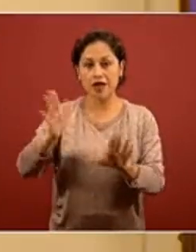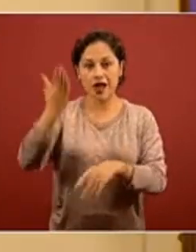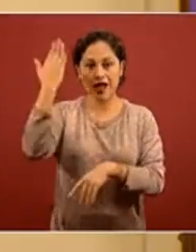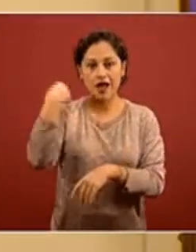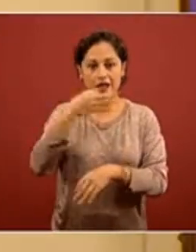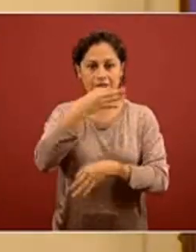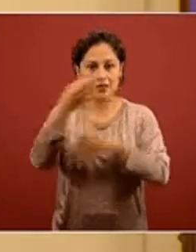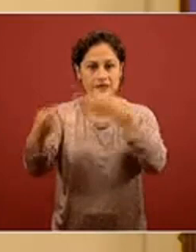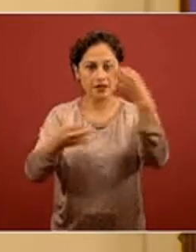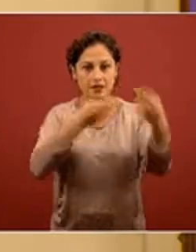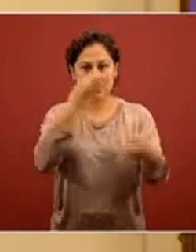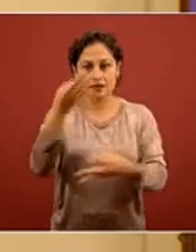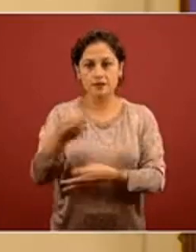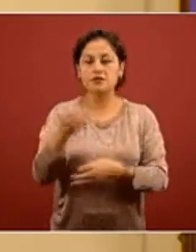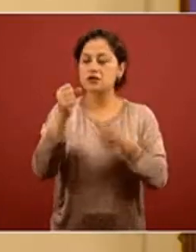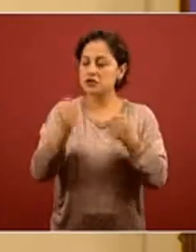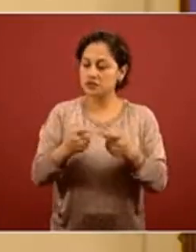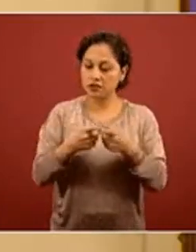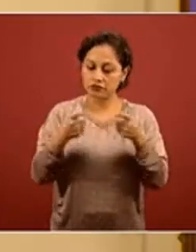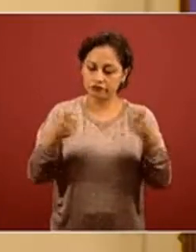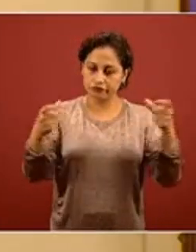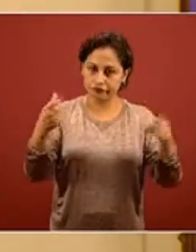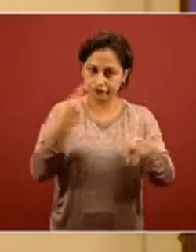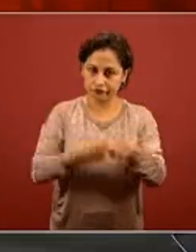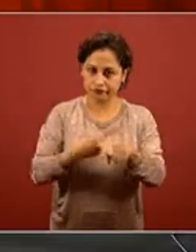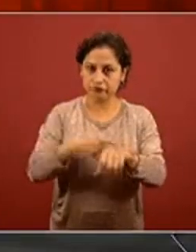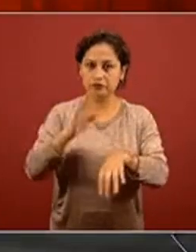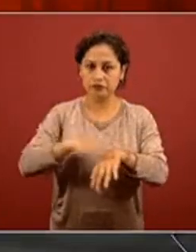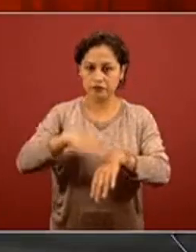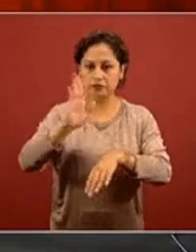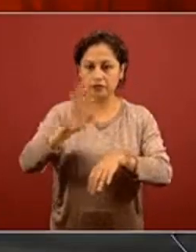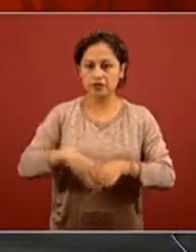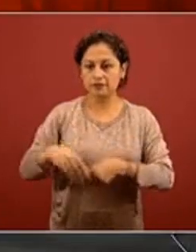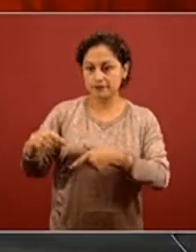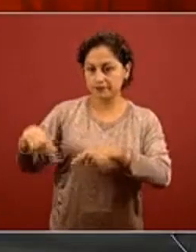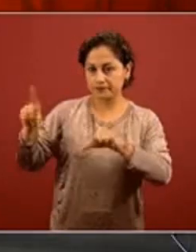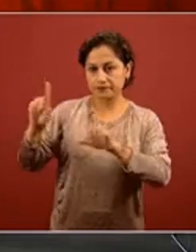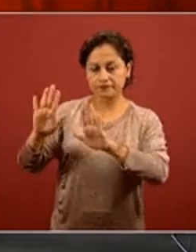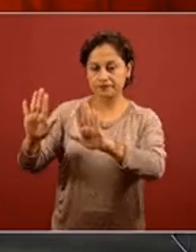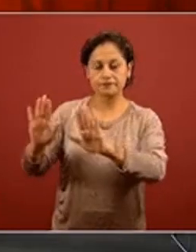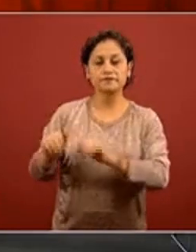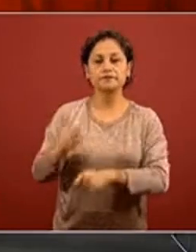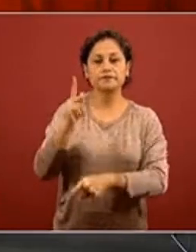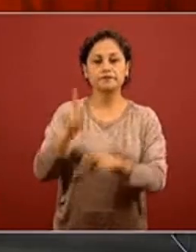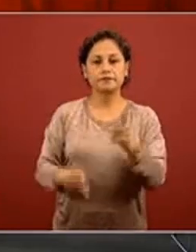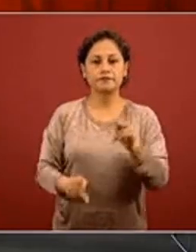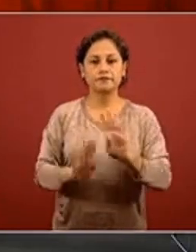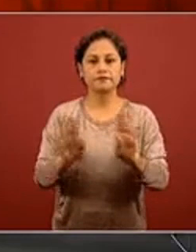siguiente diapositiva, no, esa la vamos a dejar para el de presentación, sería todo por el momento.